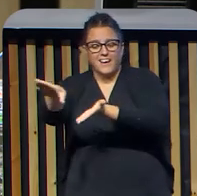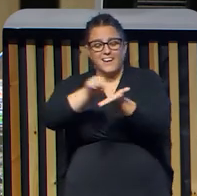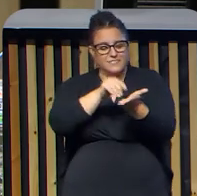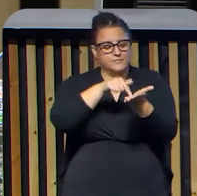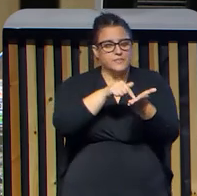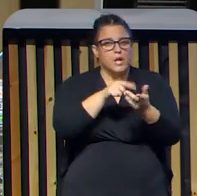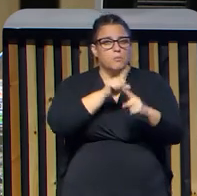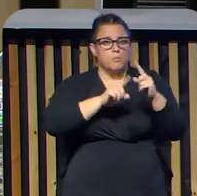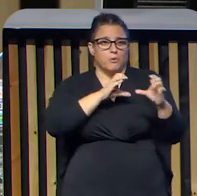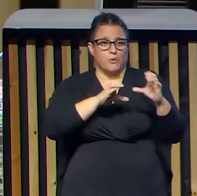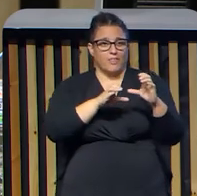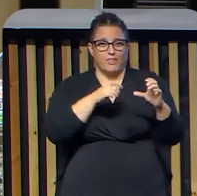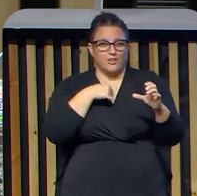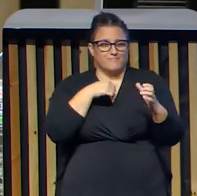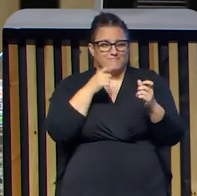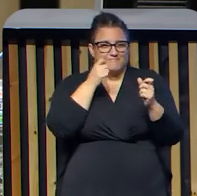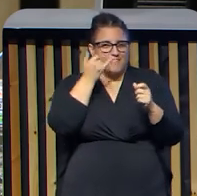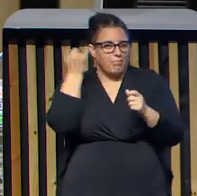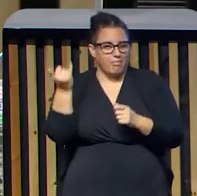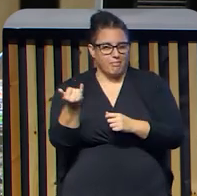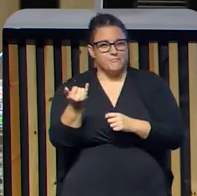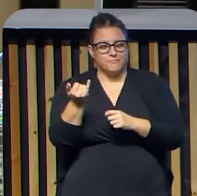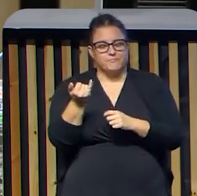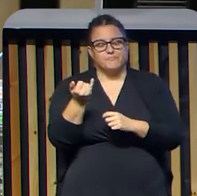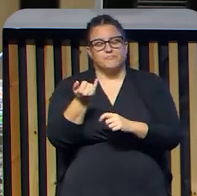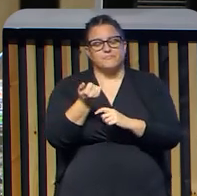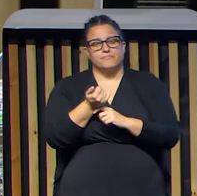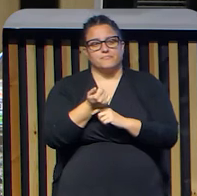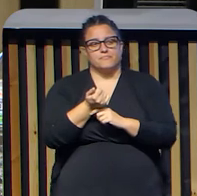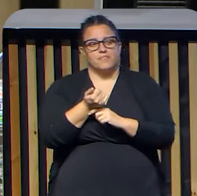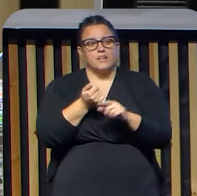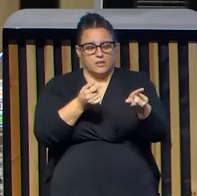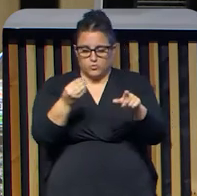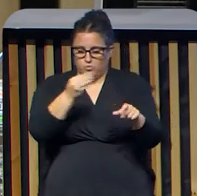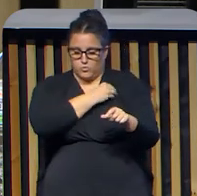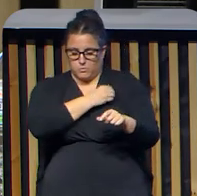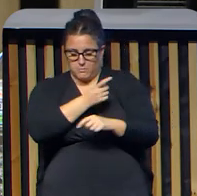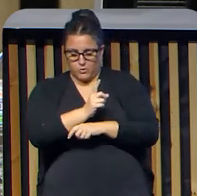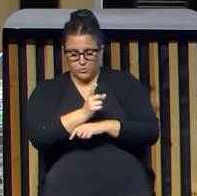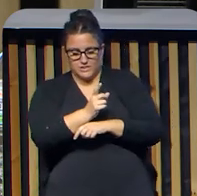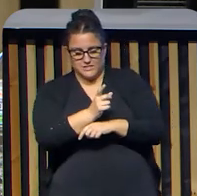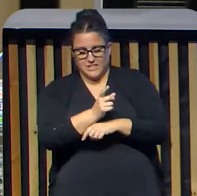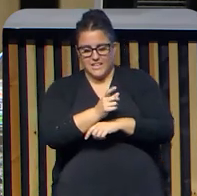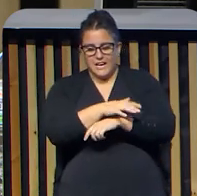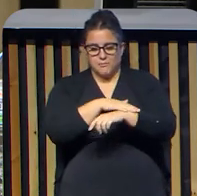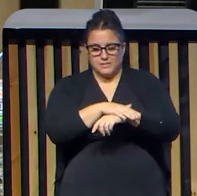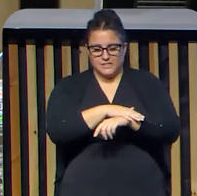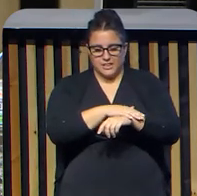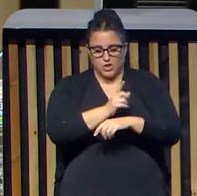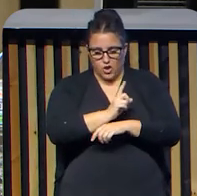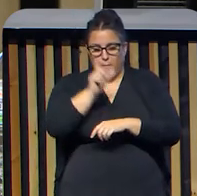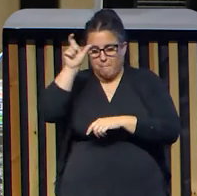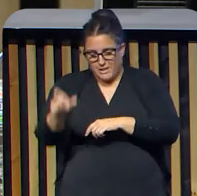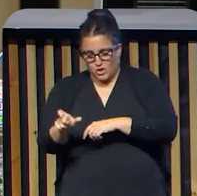preguntando por qué tiene que hacer la administración sino que tiene que hacer la persona en concreto no yo creo que rondinar protestar sí